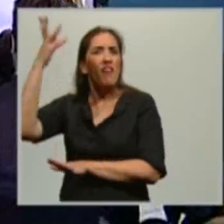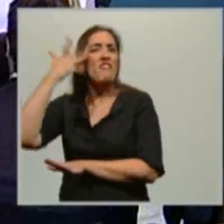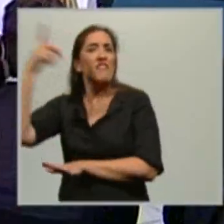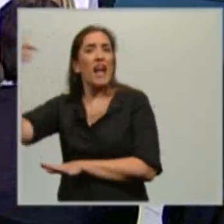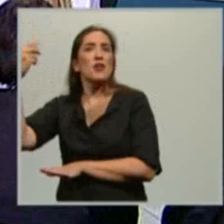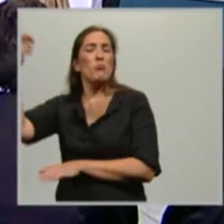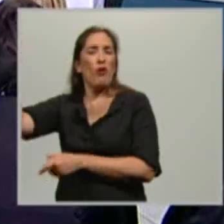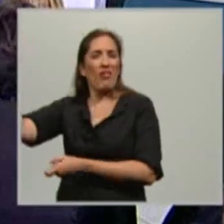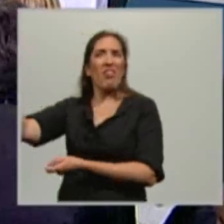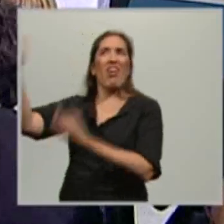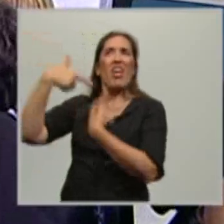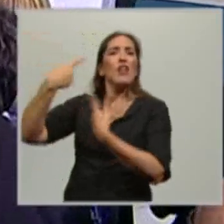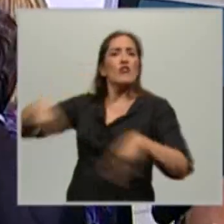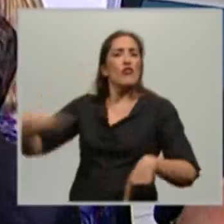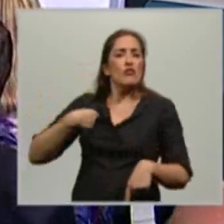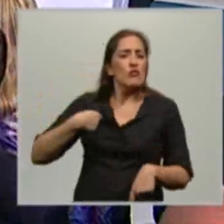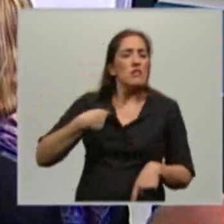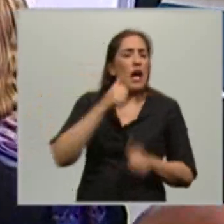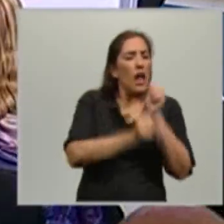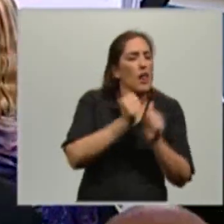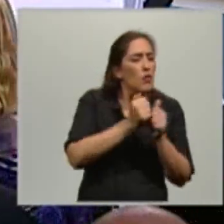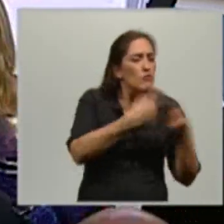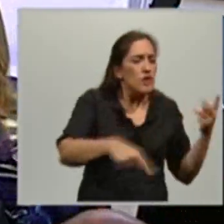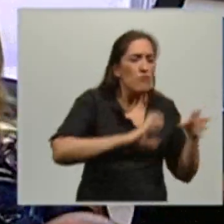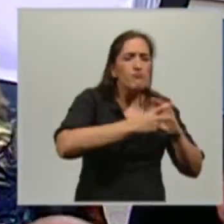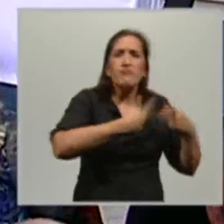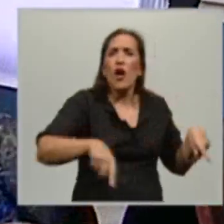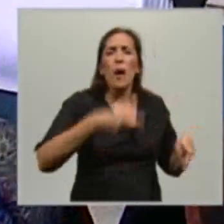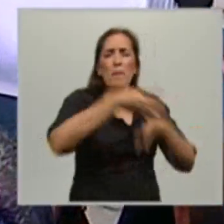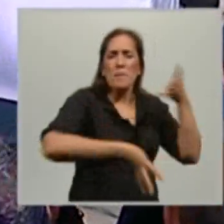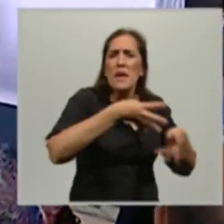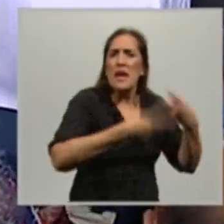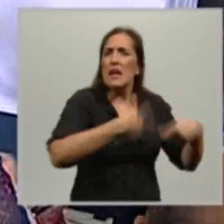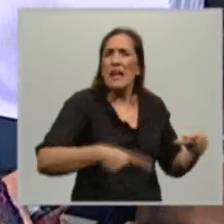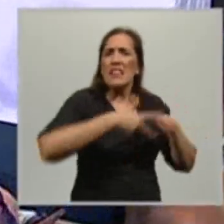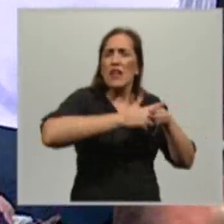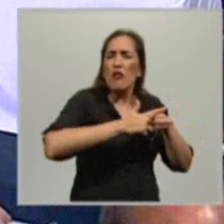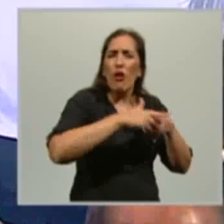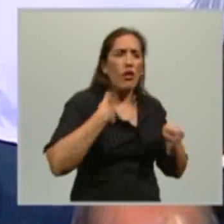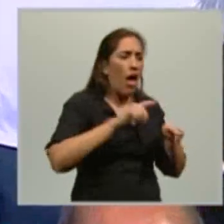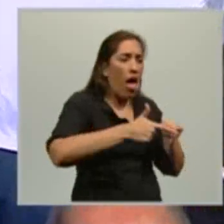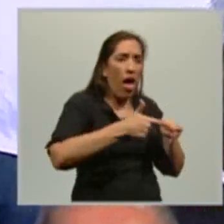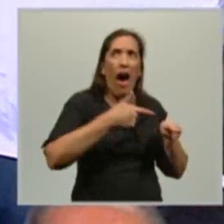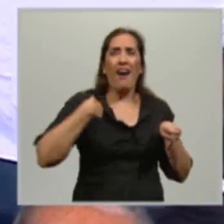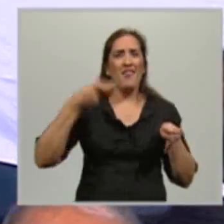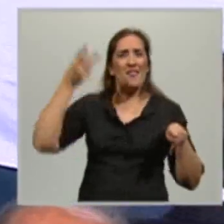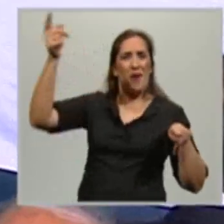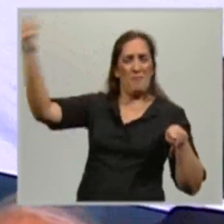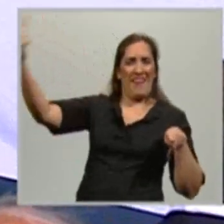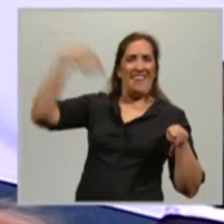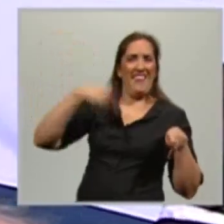nos proveen de aquellos insumos en materia de industrialización, maquinarias, tecnología, etcétera,